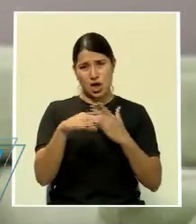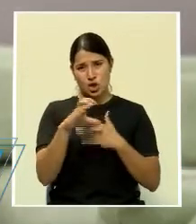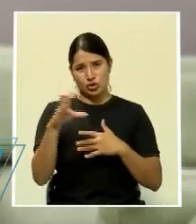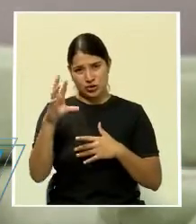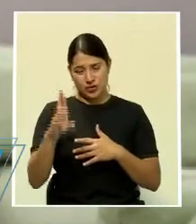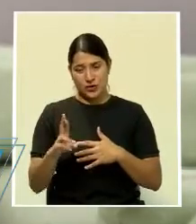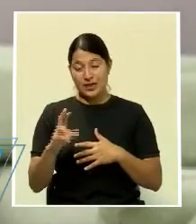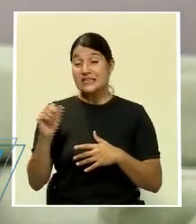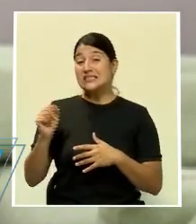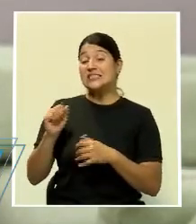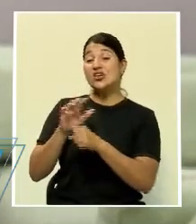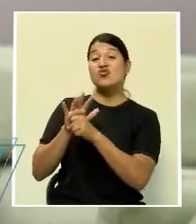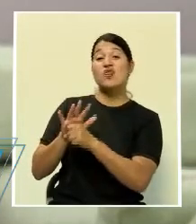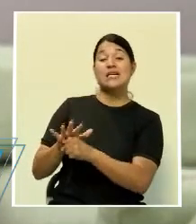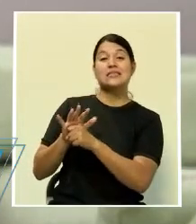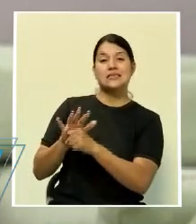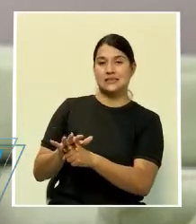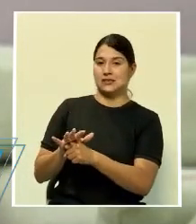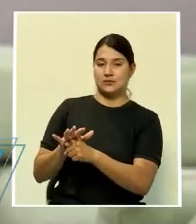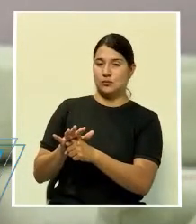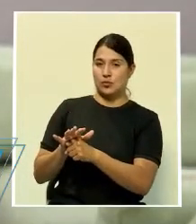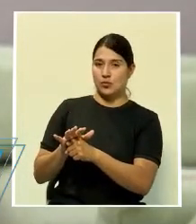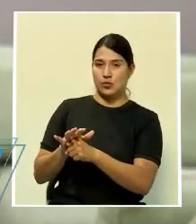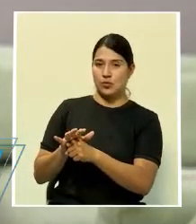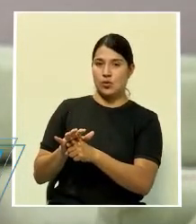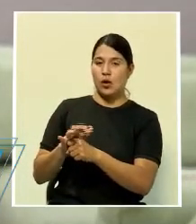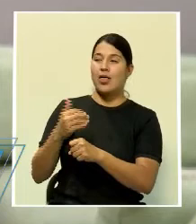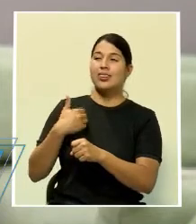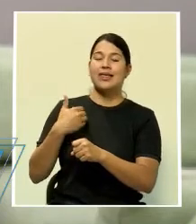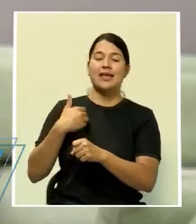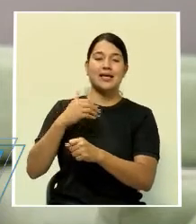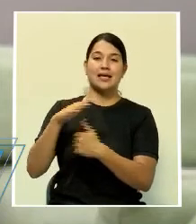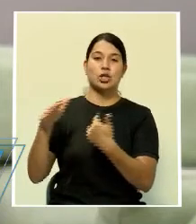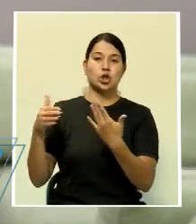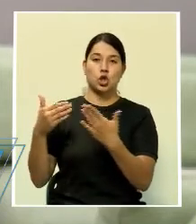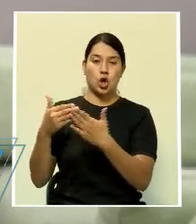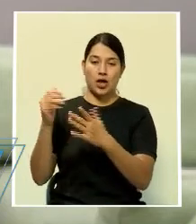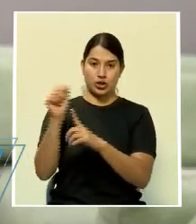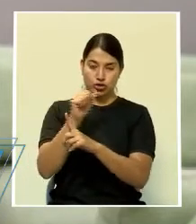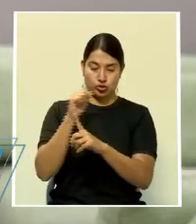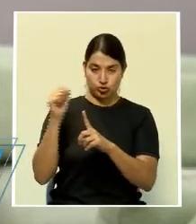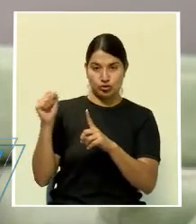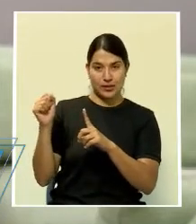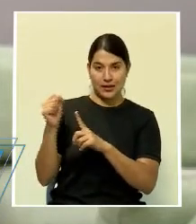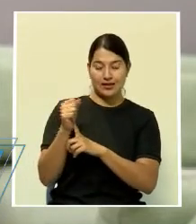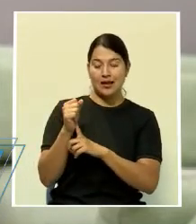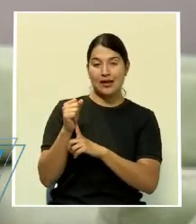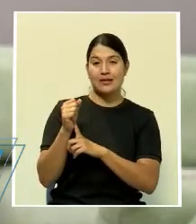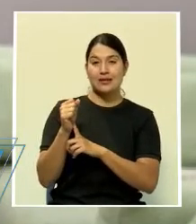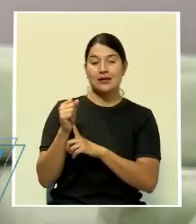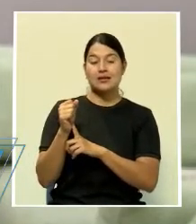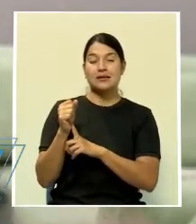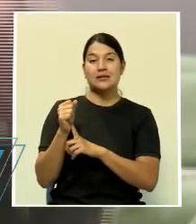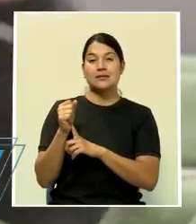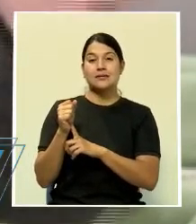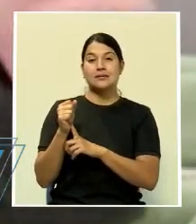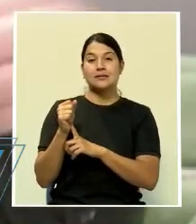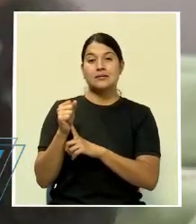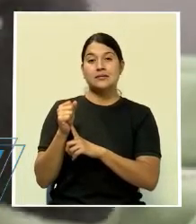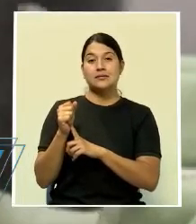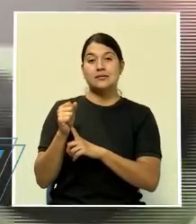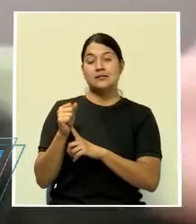Sí, bueno, el racismo estructura todas las sociedades que emergen de este contexto que discutimos anteriormente,